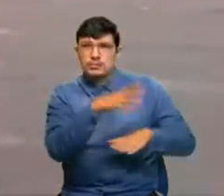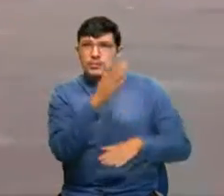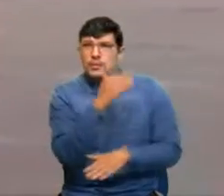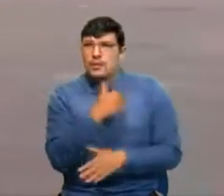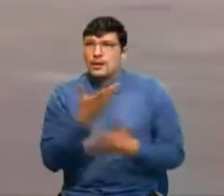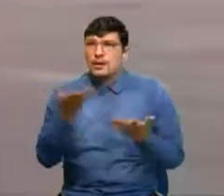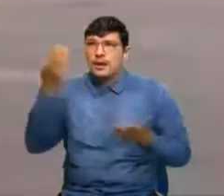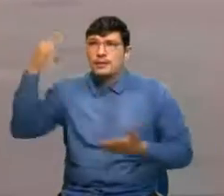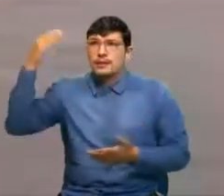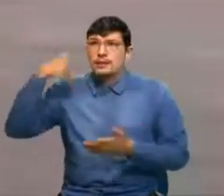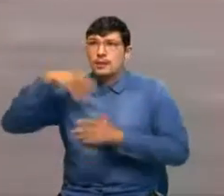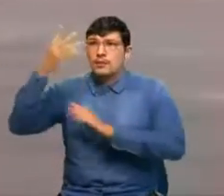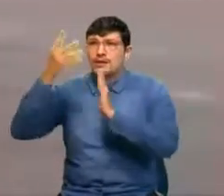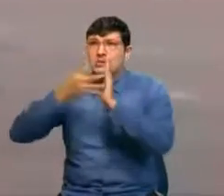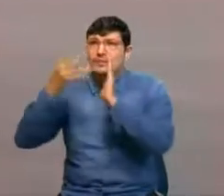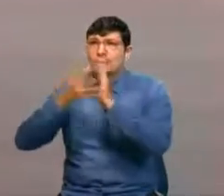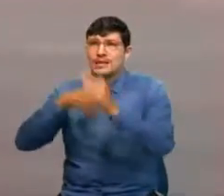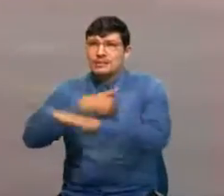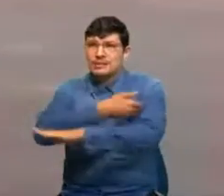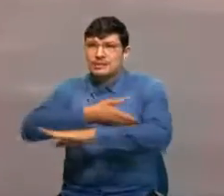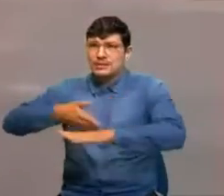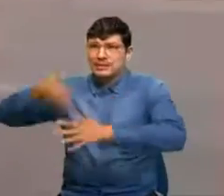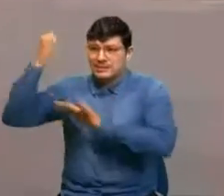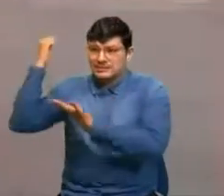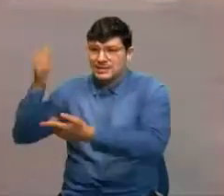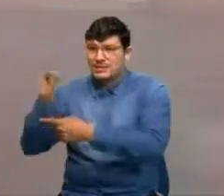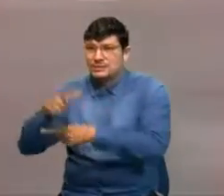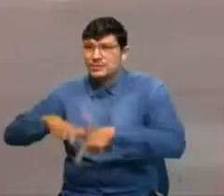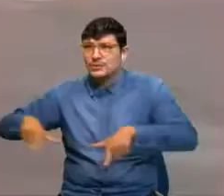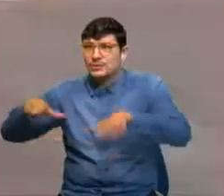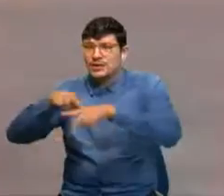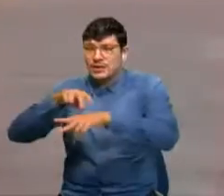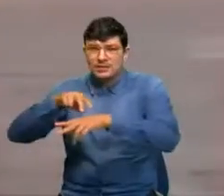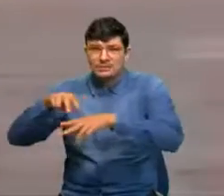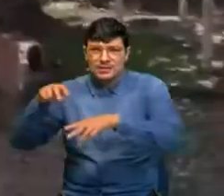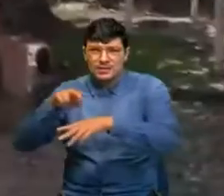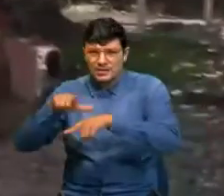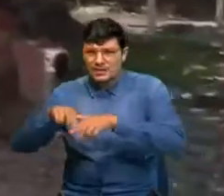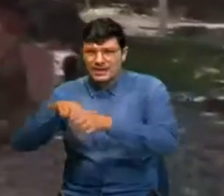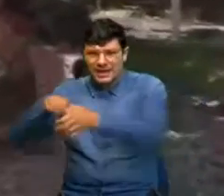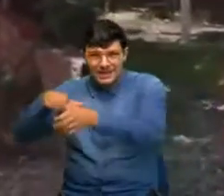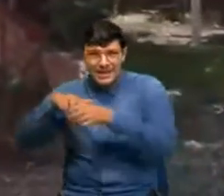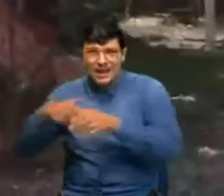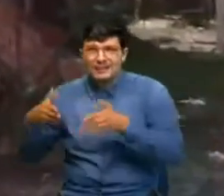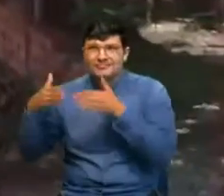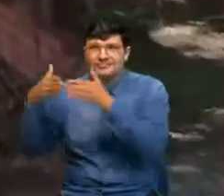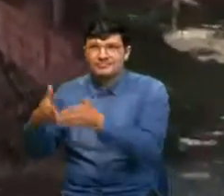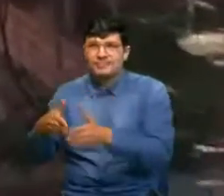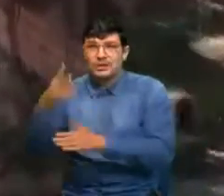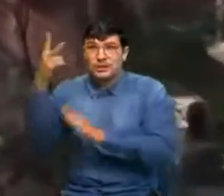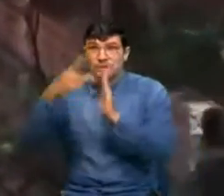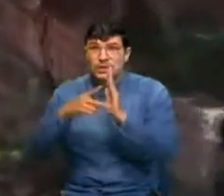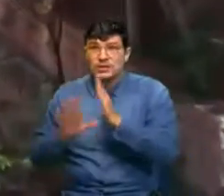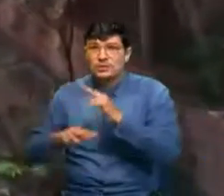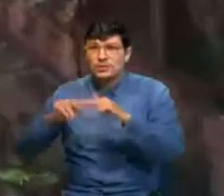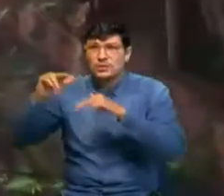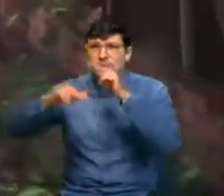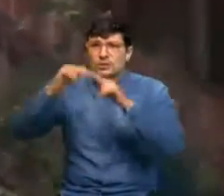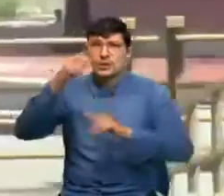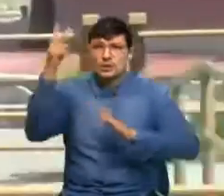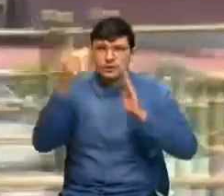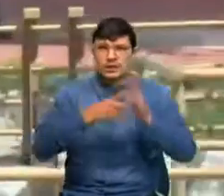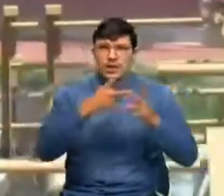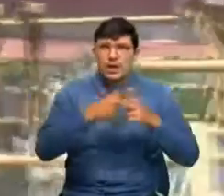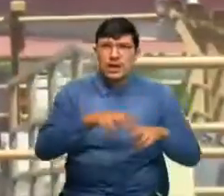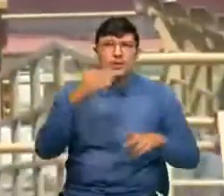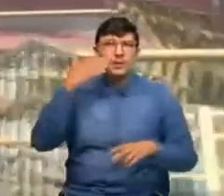Así yacen 4.000 millones de pesos invertidos en el terminal fluvial Yuma de Barranca Bermeja. 2.000 en la construcción y 2.000 más para la